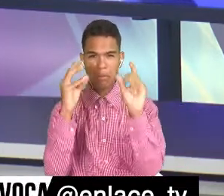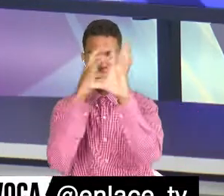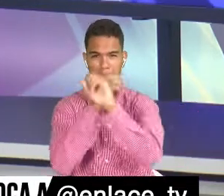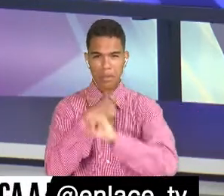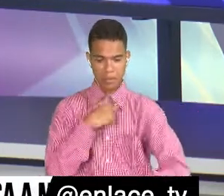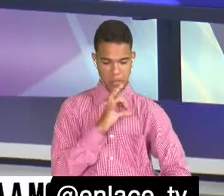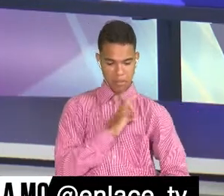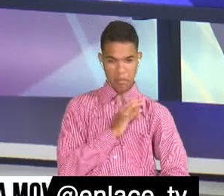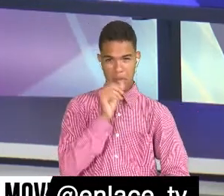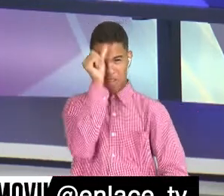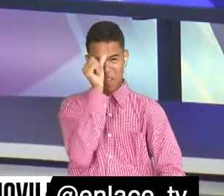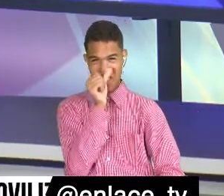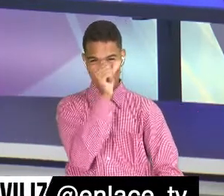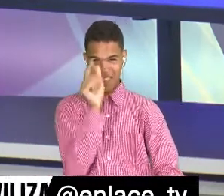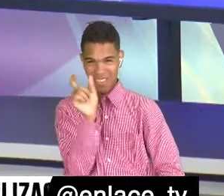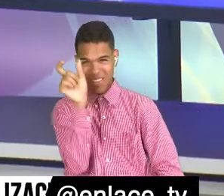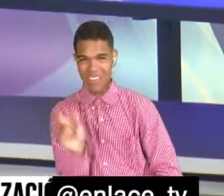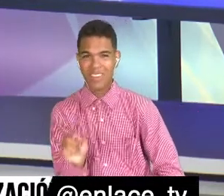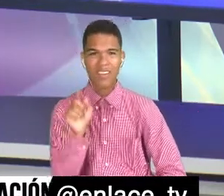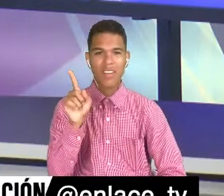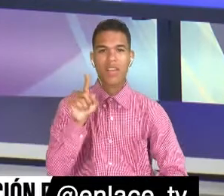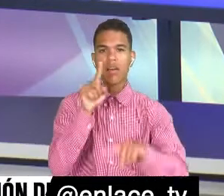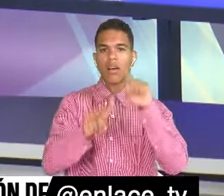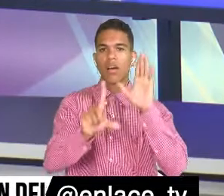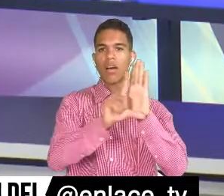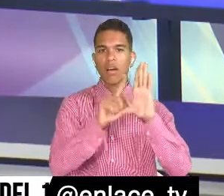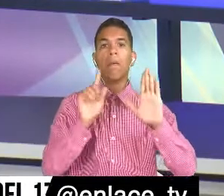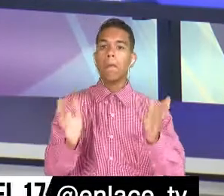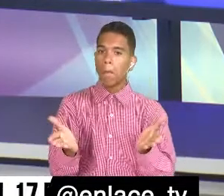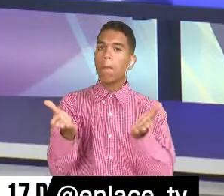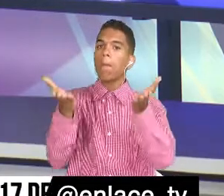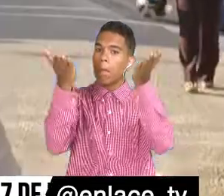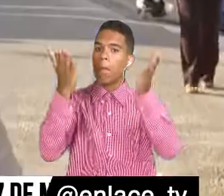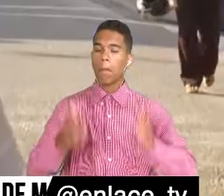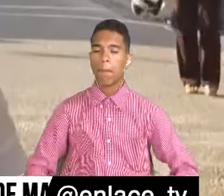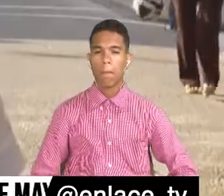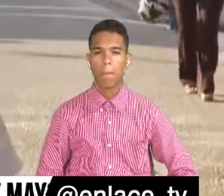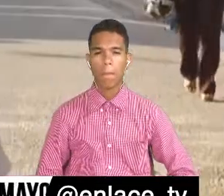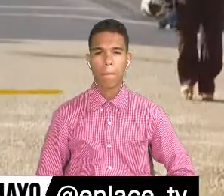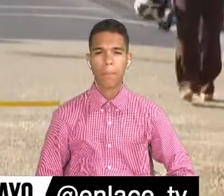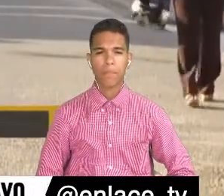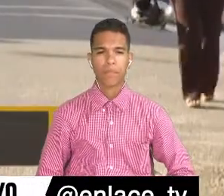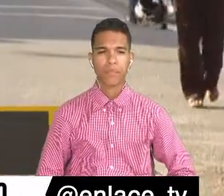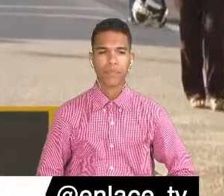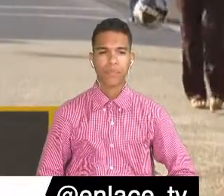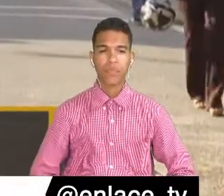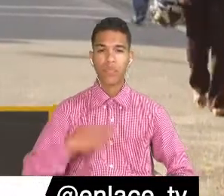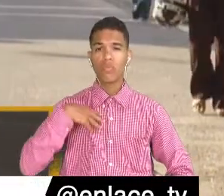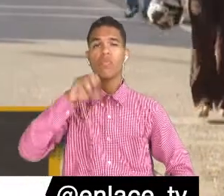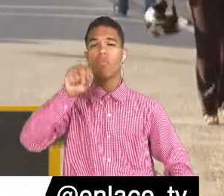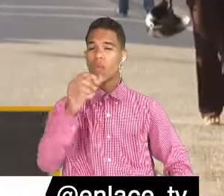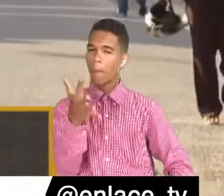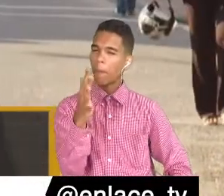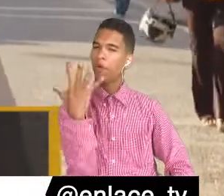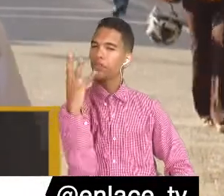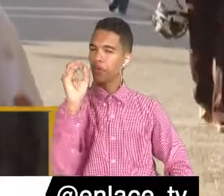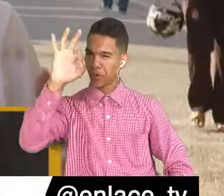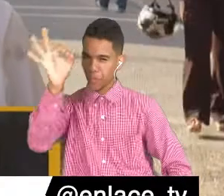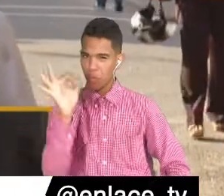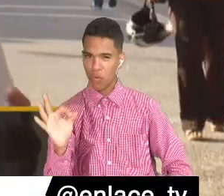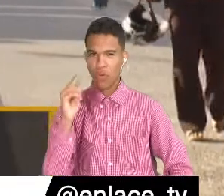semana. Sobre este tema, Zulayu Cruz nos ha preparado el siguiente informe. Y es que hasta en un 50% ha bajado el